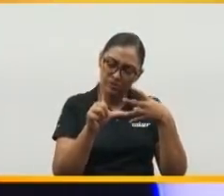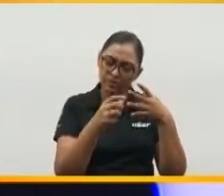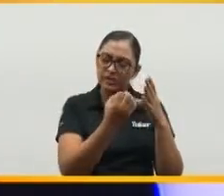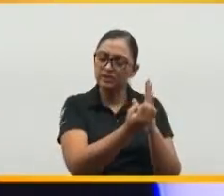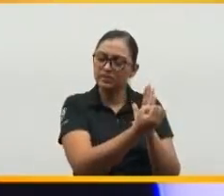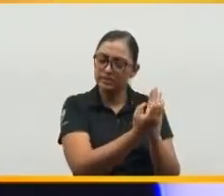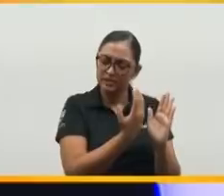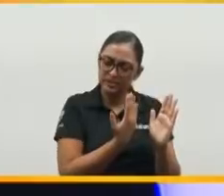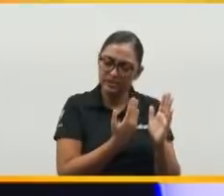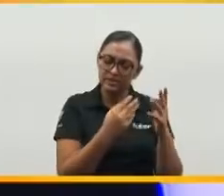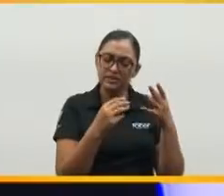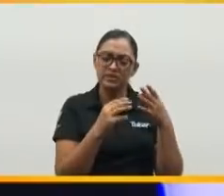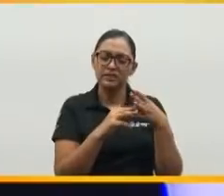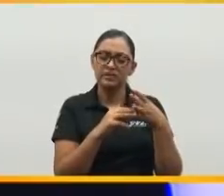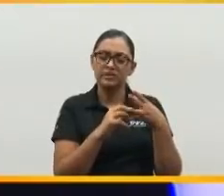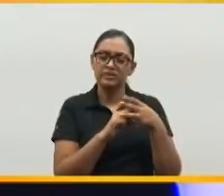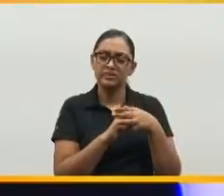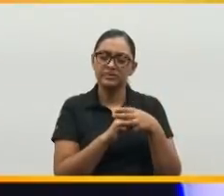lo confirma Marcos,